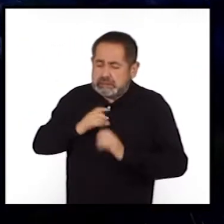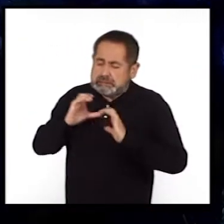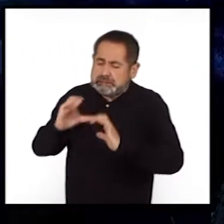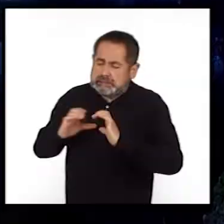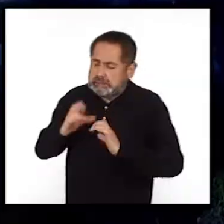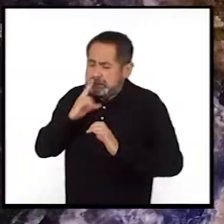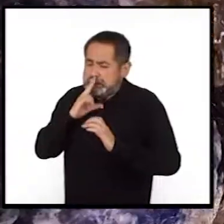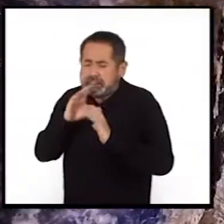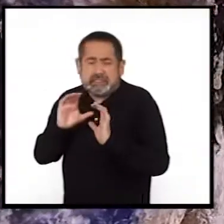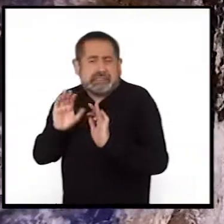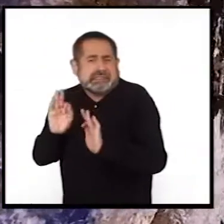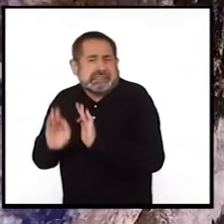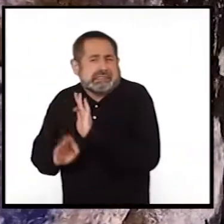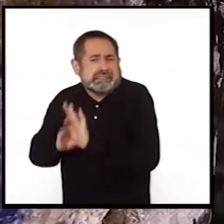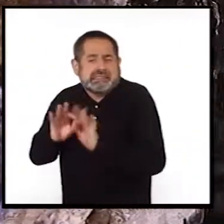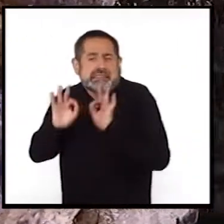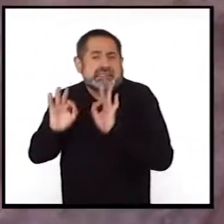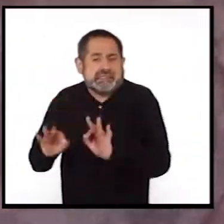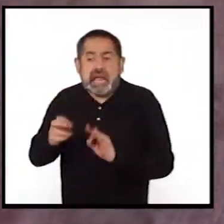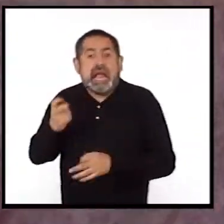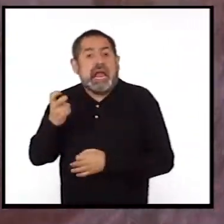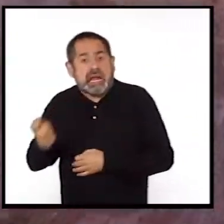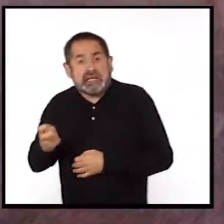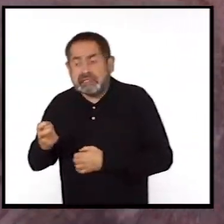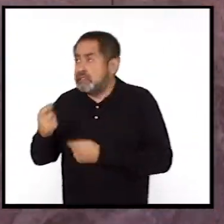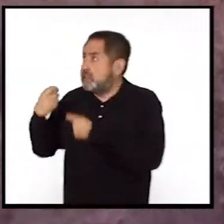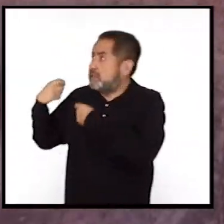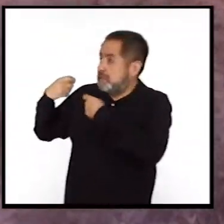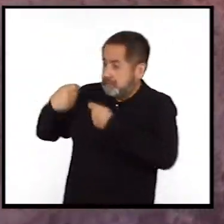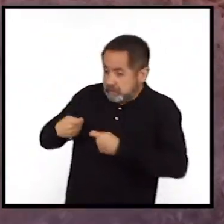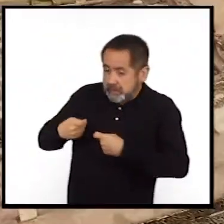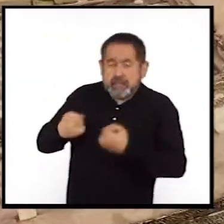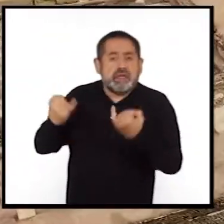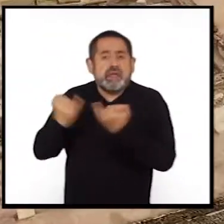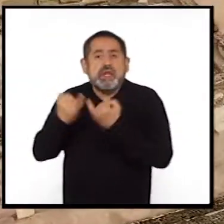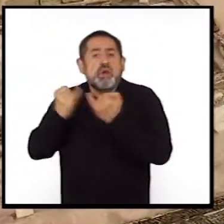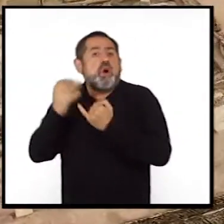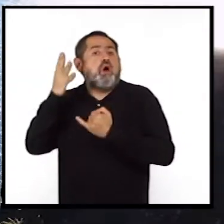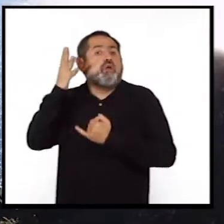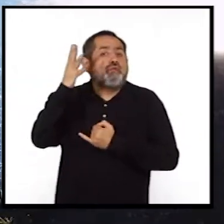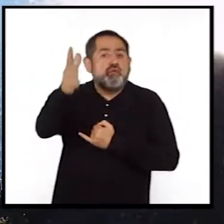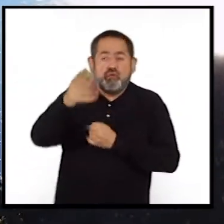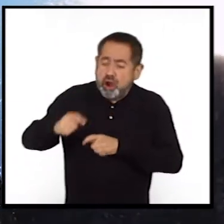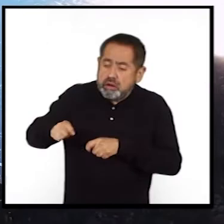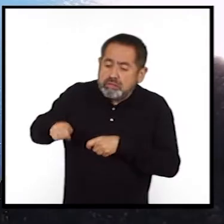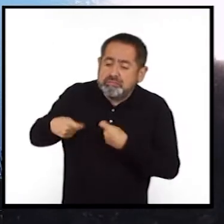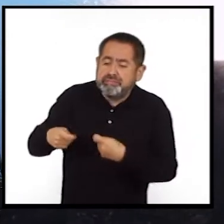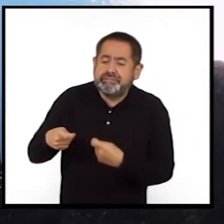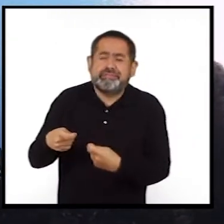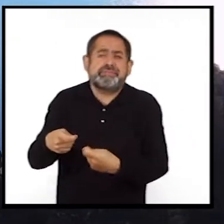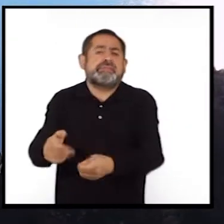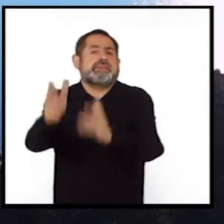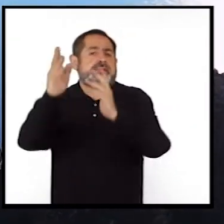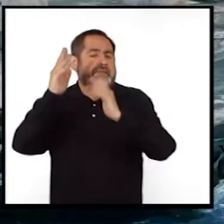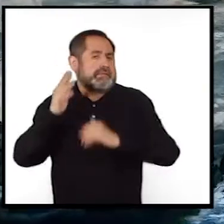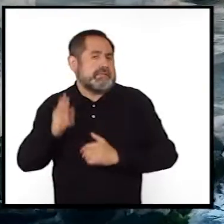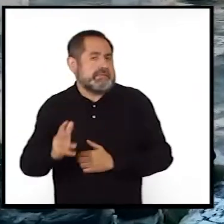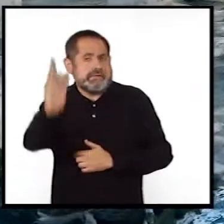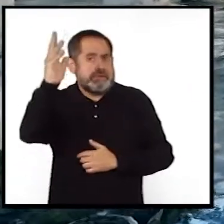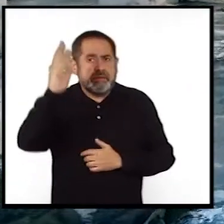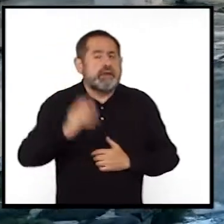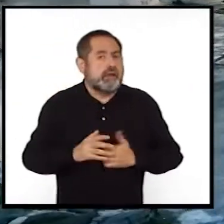del patrimonio turístico, que a su vez será un legado para las futuras